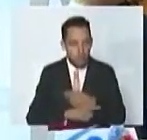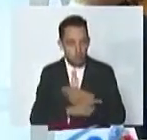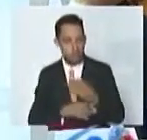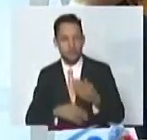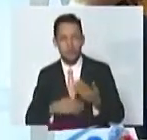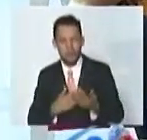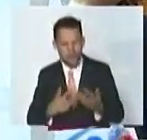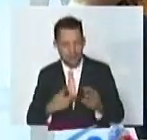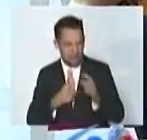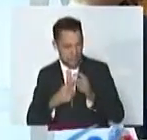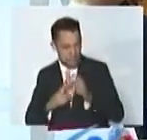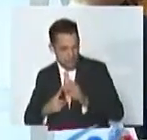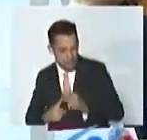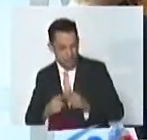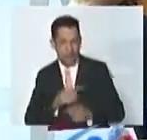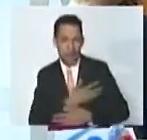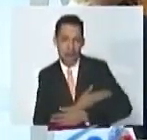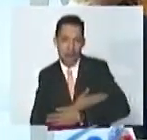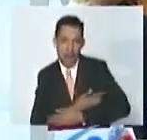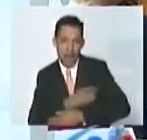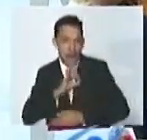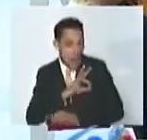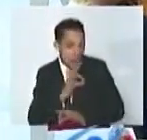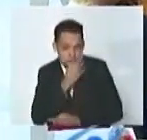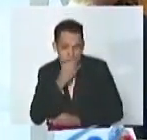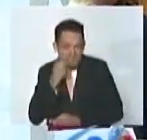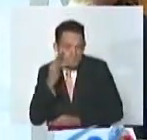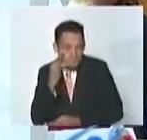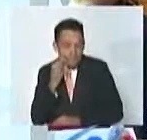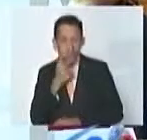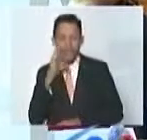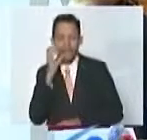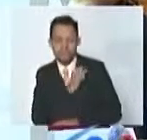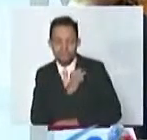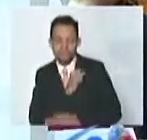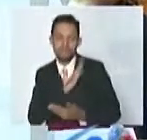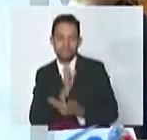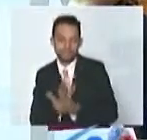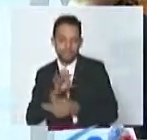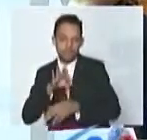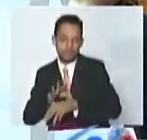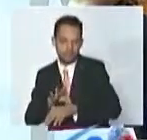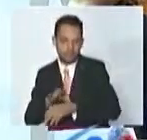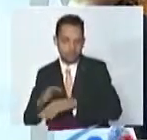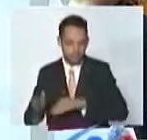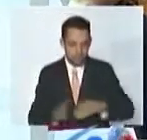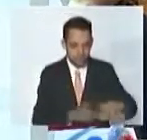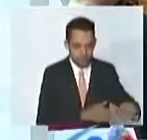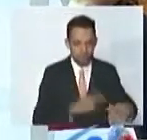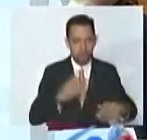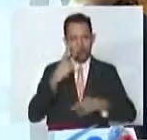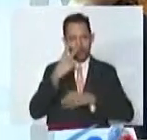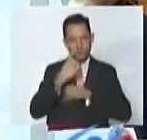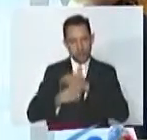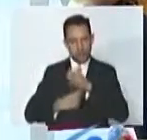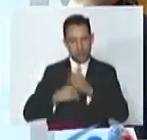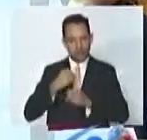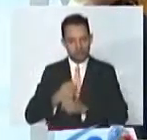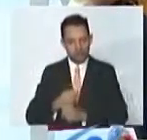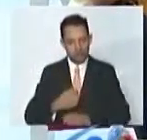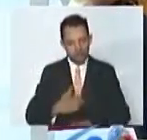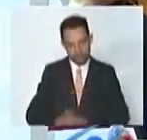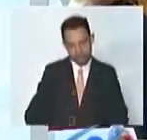seguir desarrollando el lenguaje en mi hijo. A partir de los 2 años en adelante,